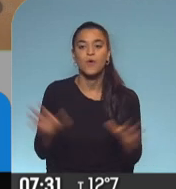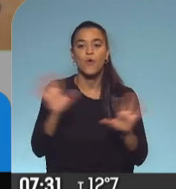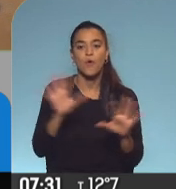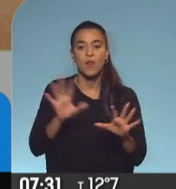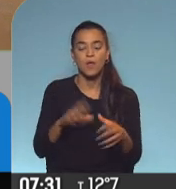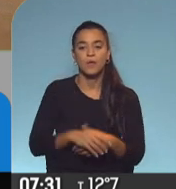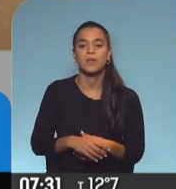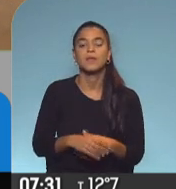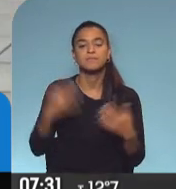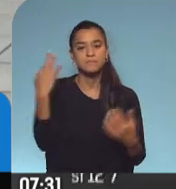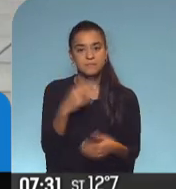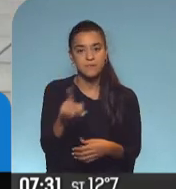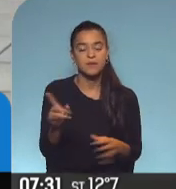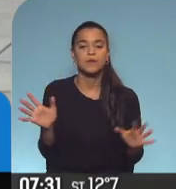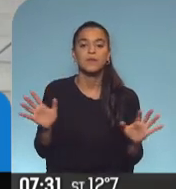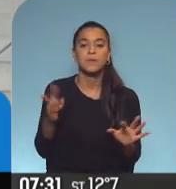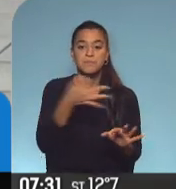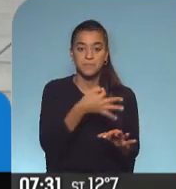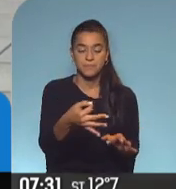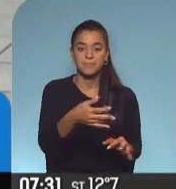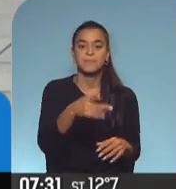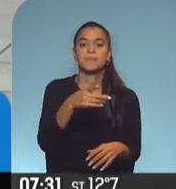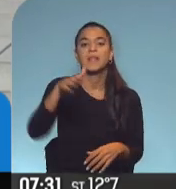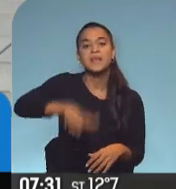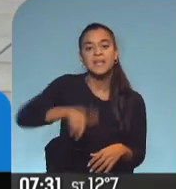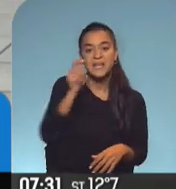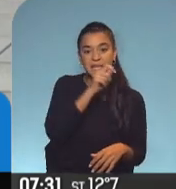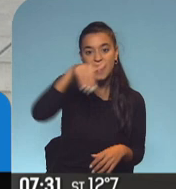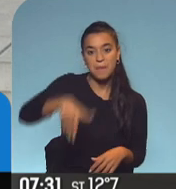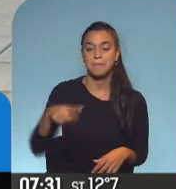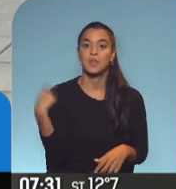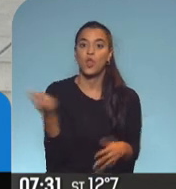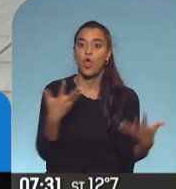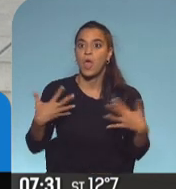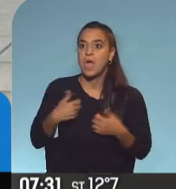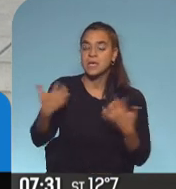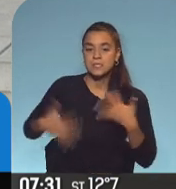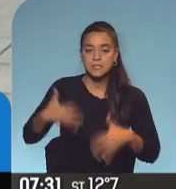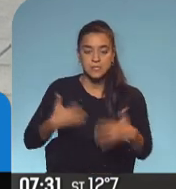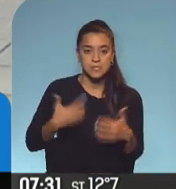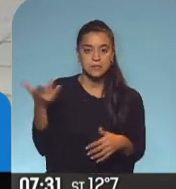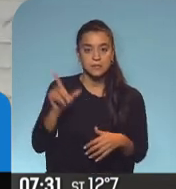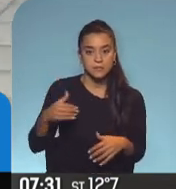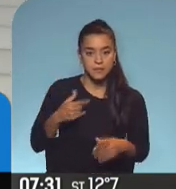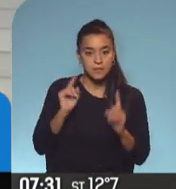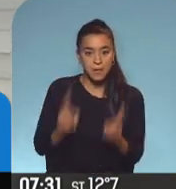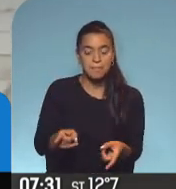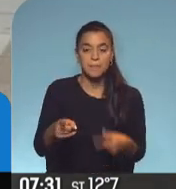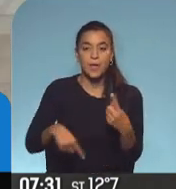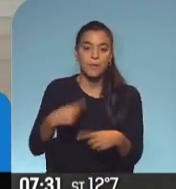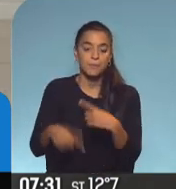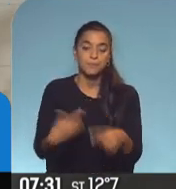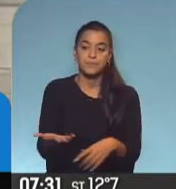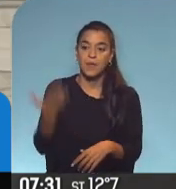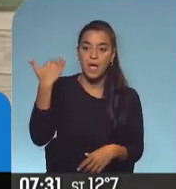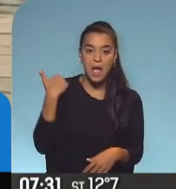Ale, Silvia, exactamente, como decían, la niña M, este caso que conmocionó a todo el país y también sigue conmocionando porque, bueno, ayer,